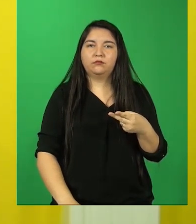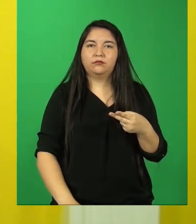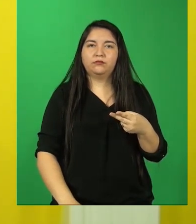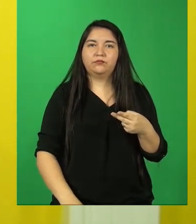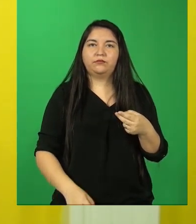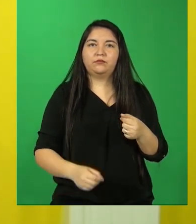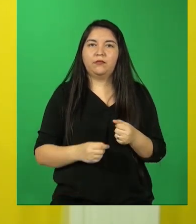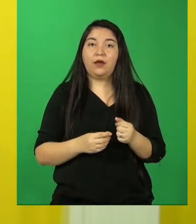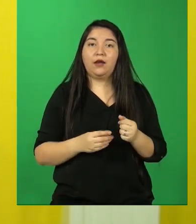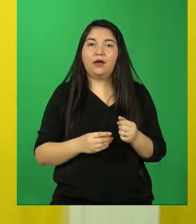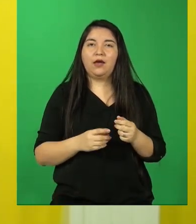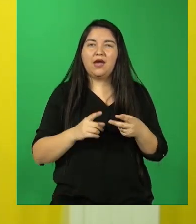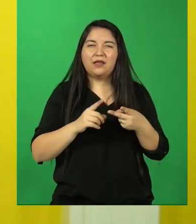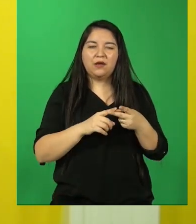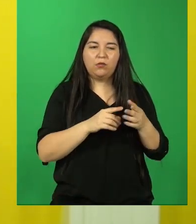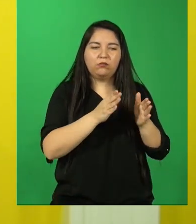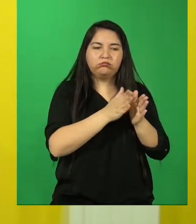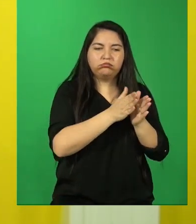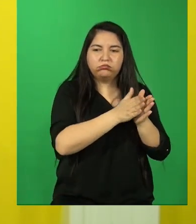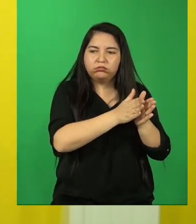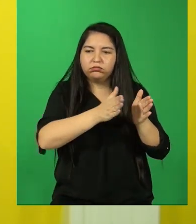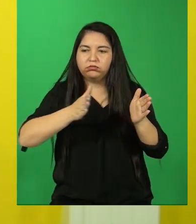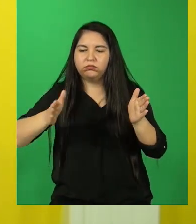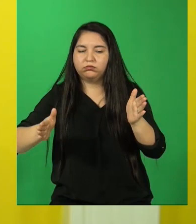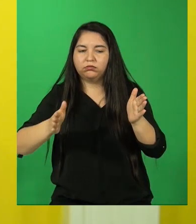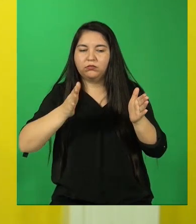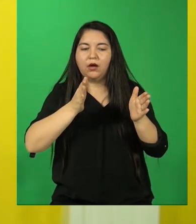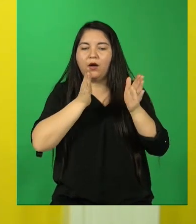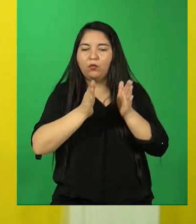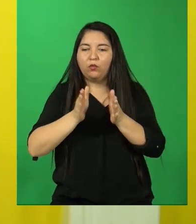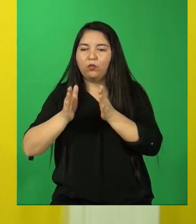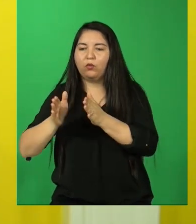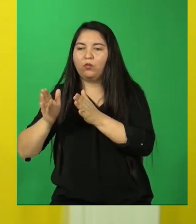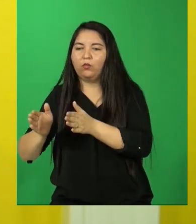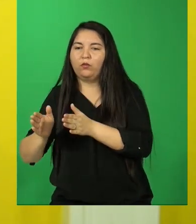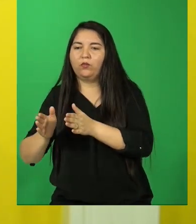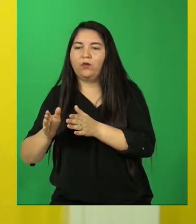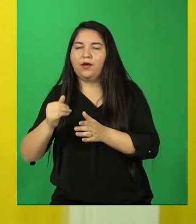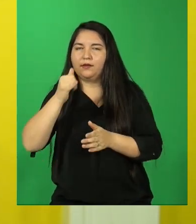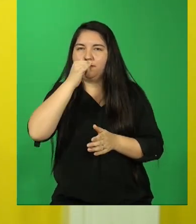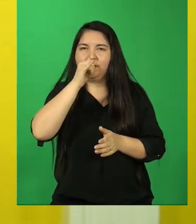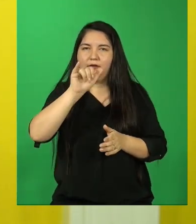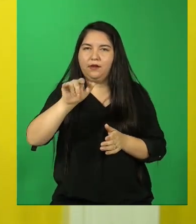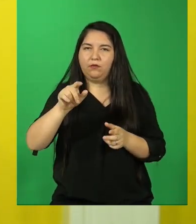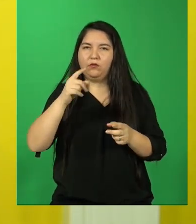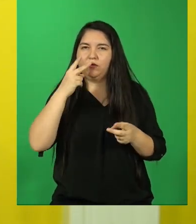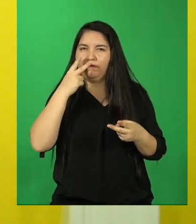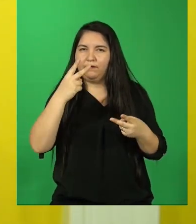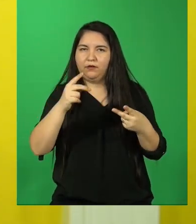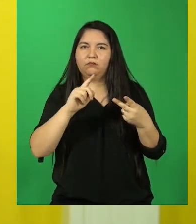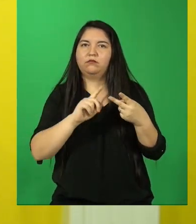el desarrollo de cuento, en qué época y en qué tiempo.